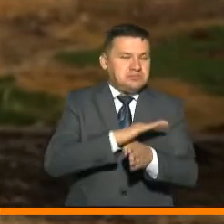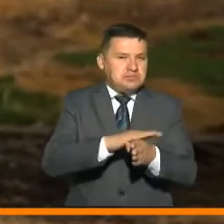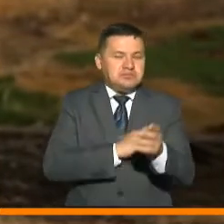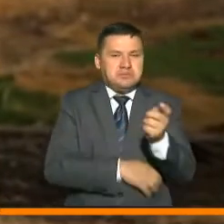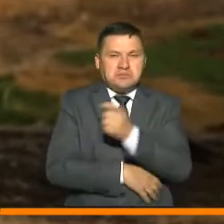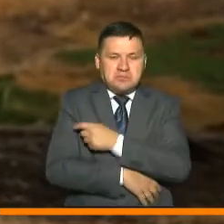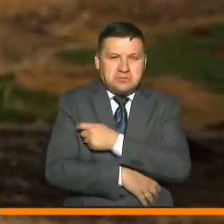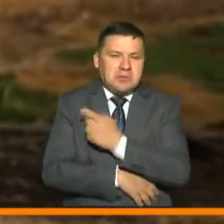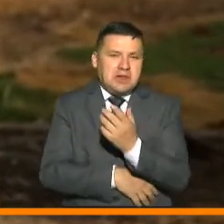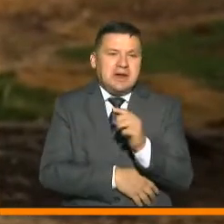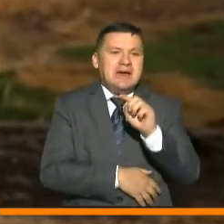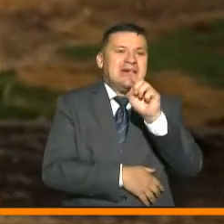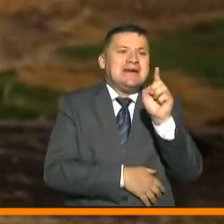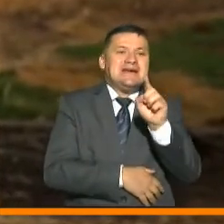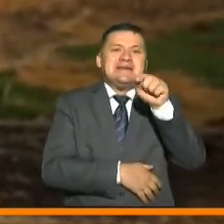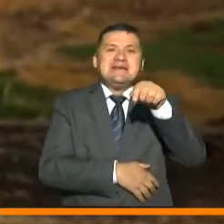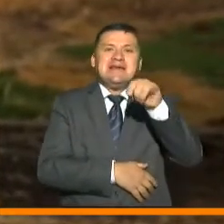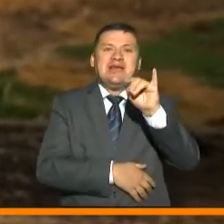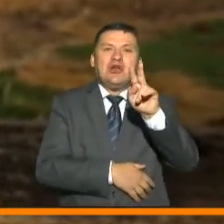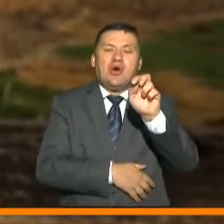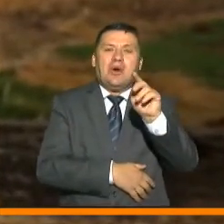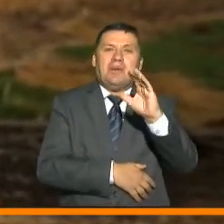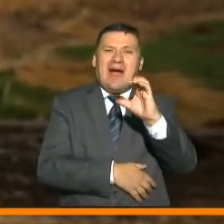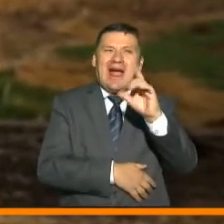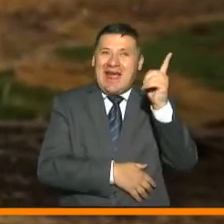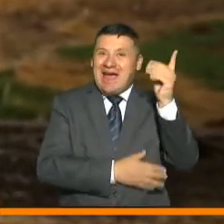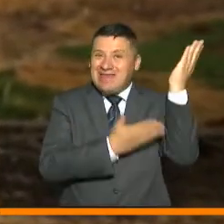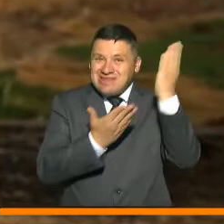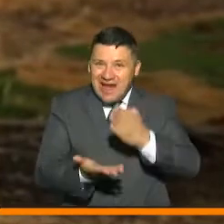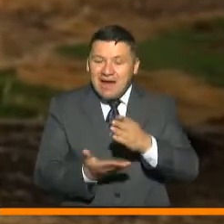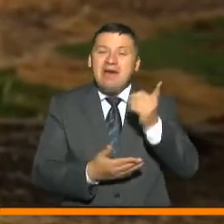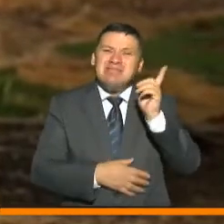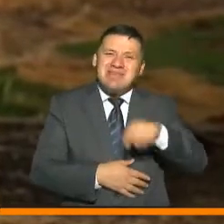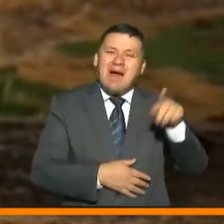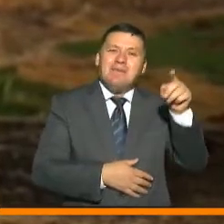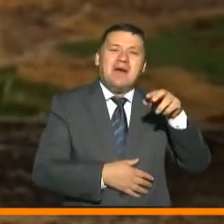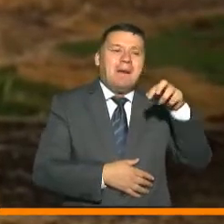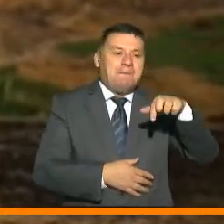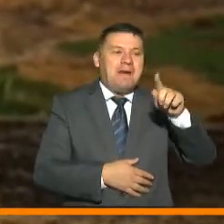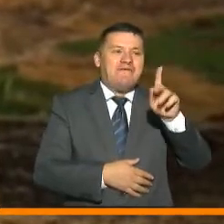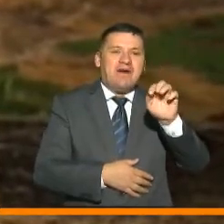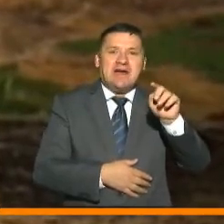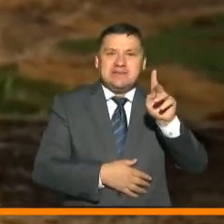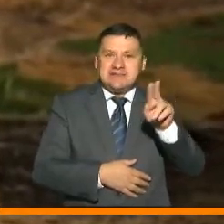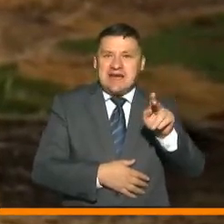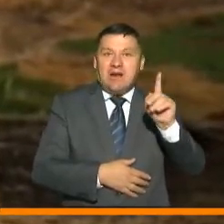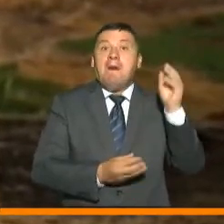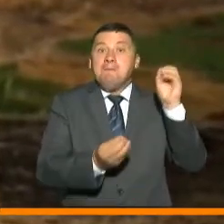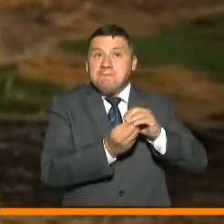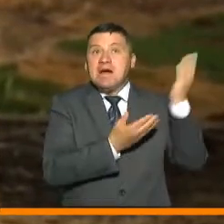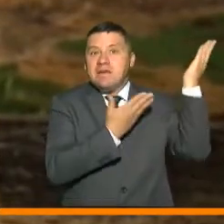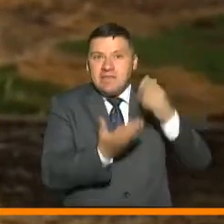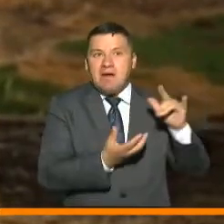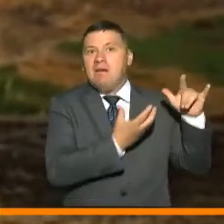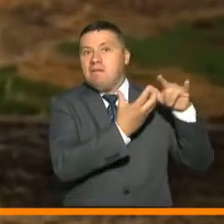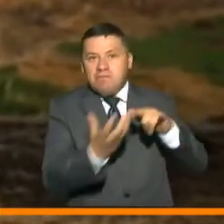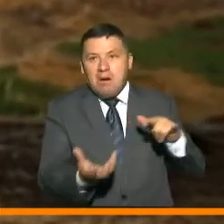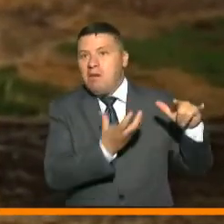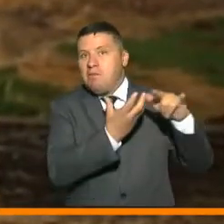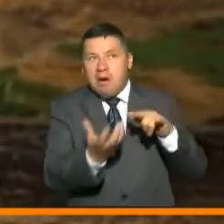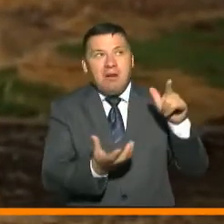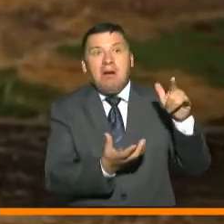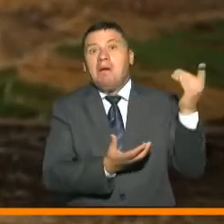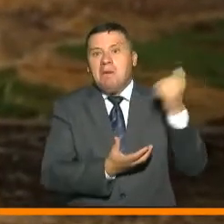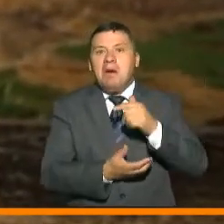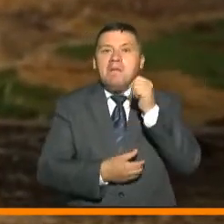las vacunas de Sinovac, de las vacunas de Pfizer que esperamos recibir mañana, y todo ese proceso continuo y exponencial